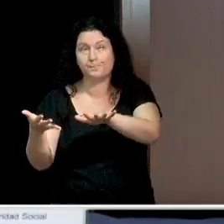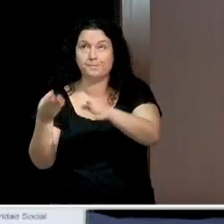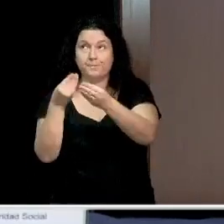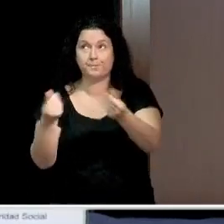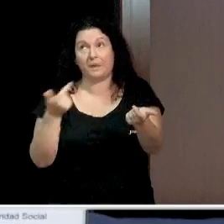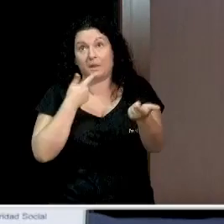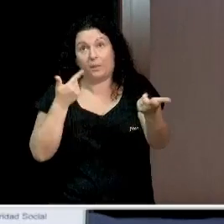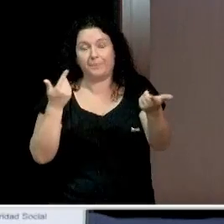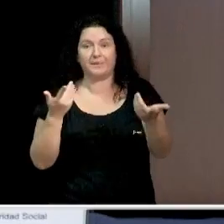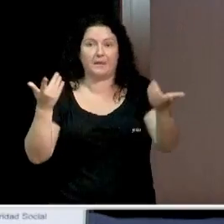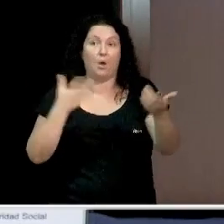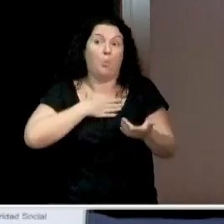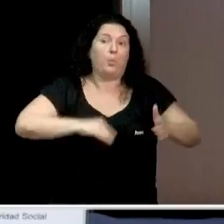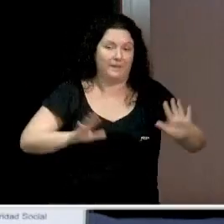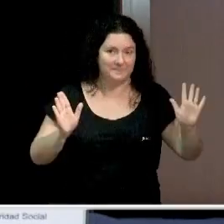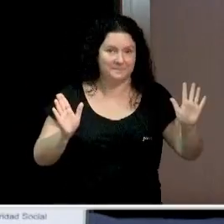solo relativo.